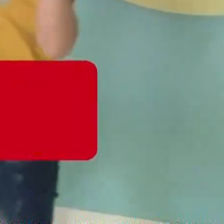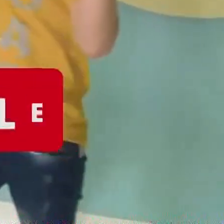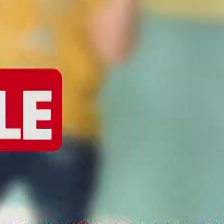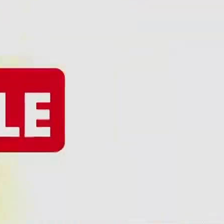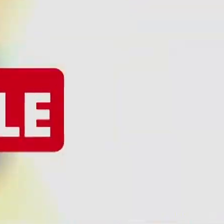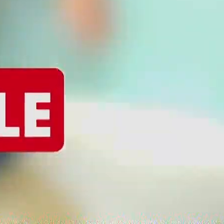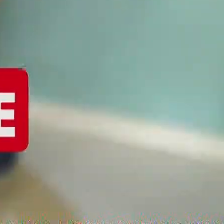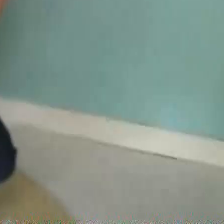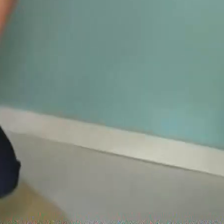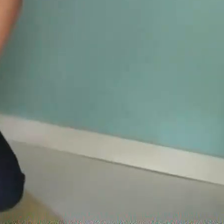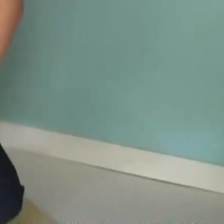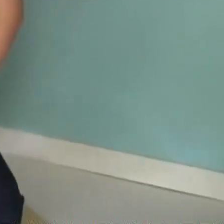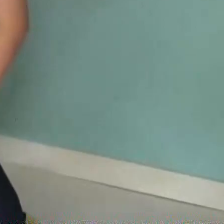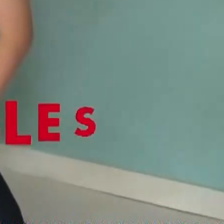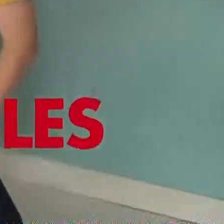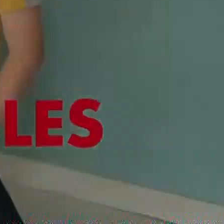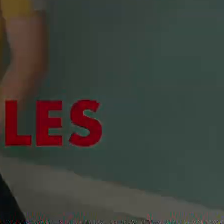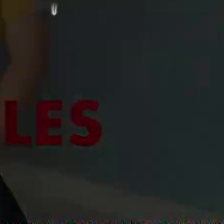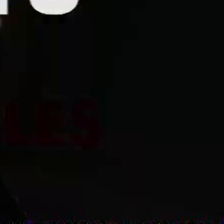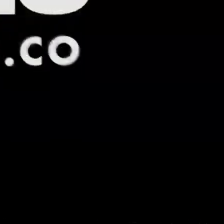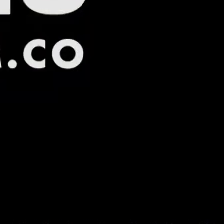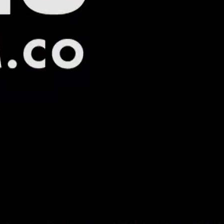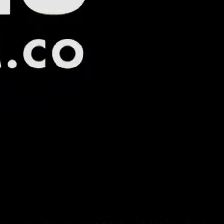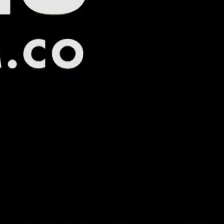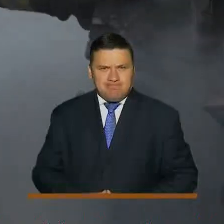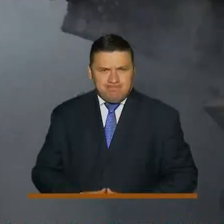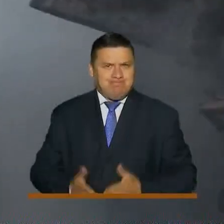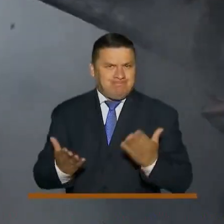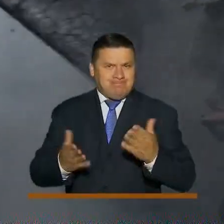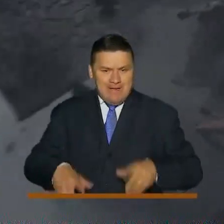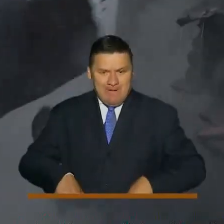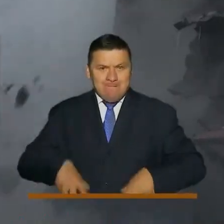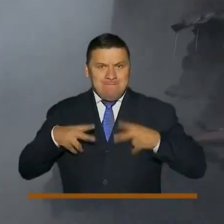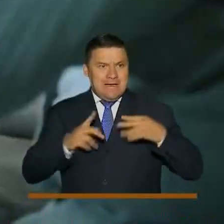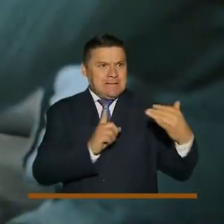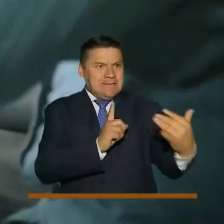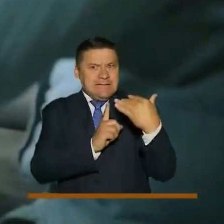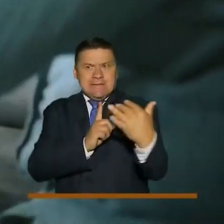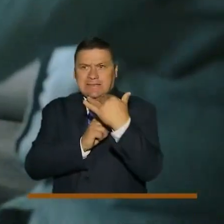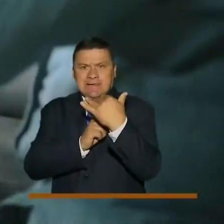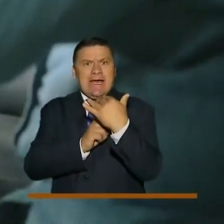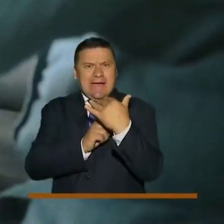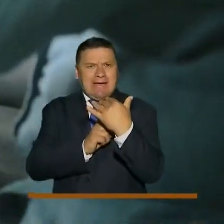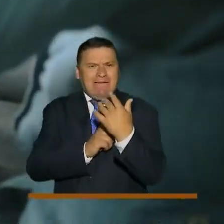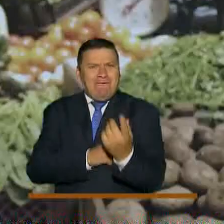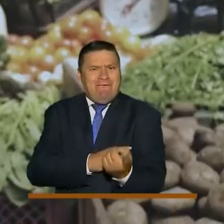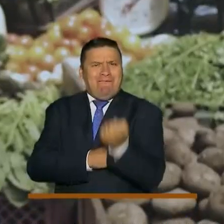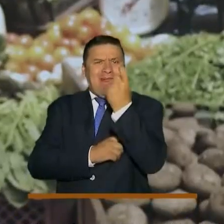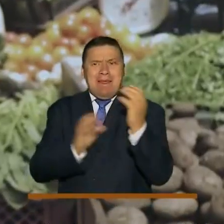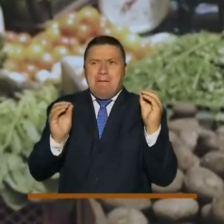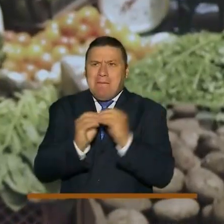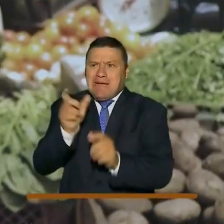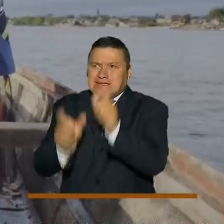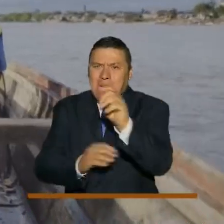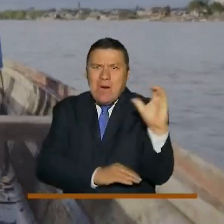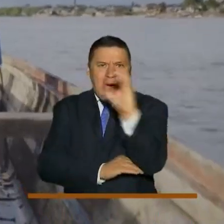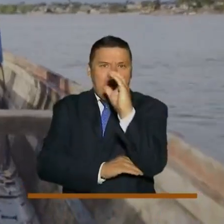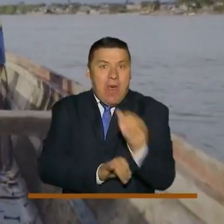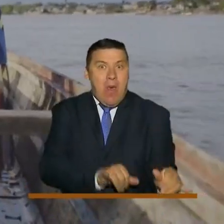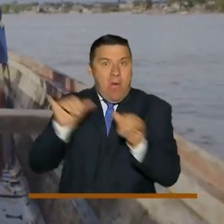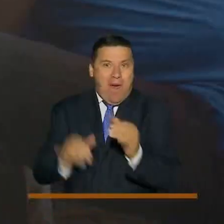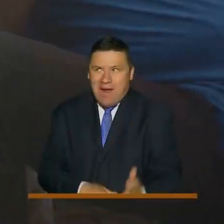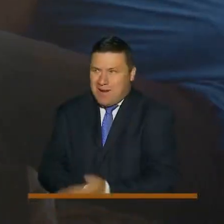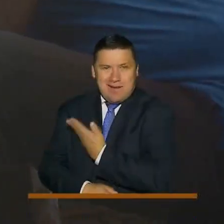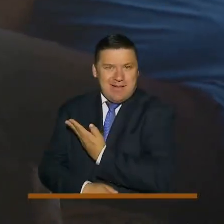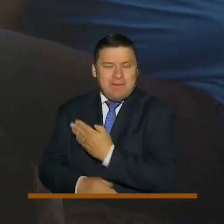www.surtitodo.com.co y lleva moda increíble a precios increíbles. Surtitodo. Cuando la vida está en juego, hacen falta más colombianos